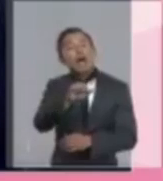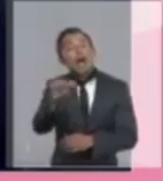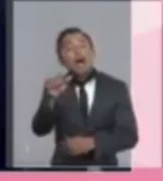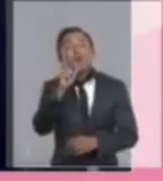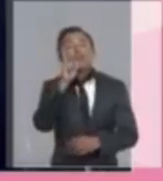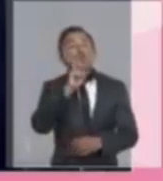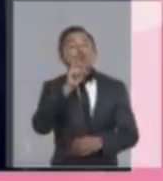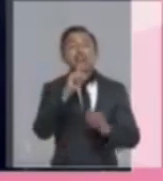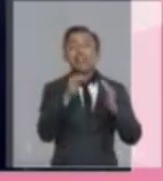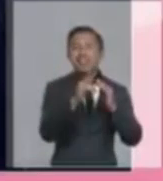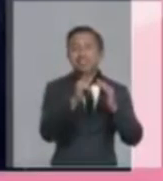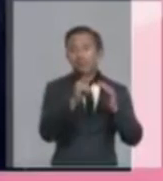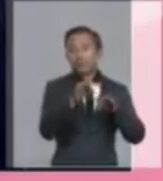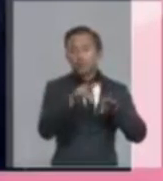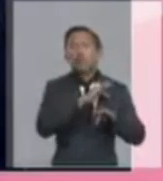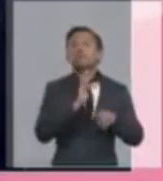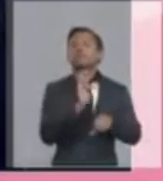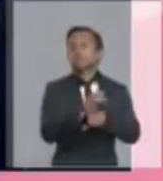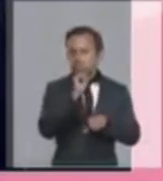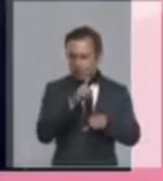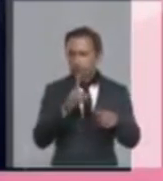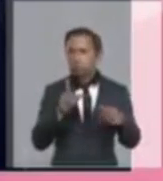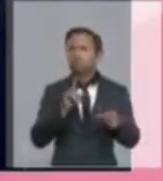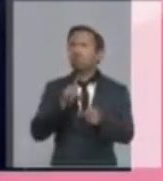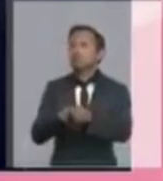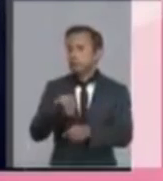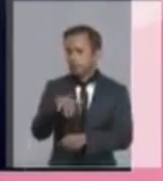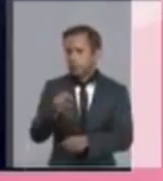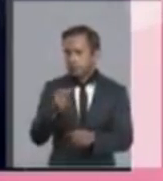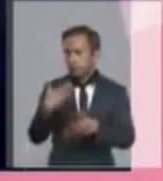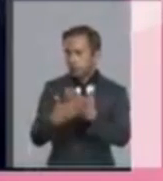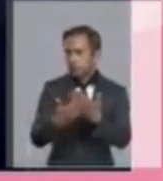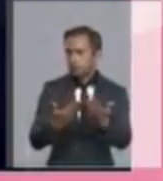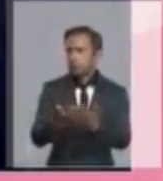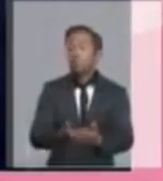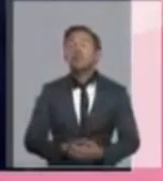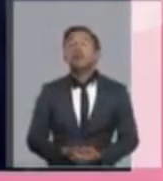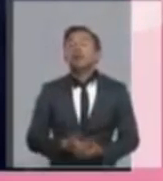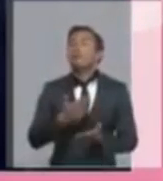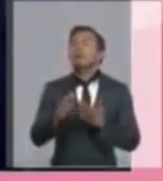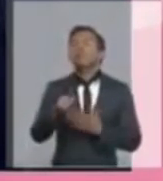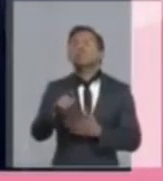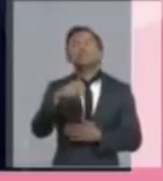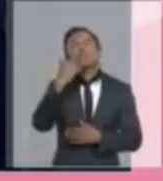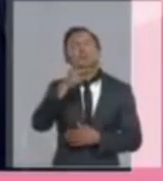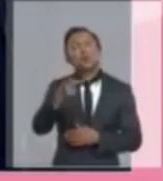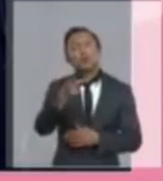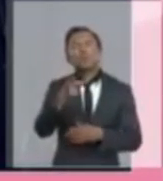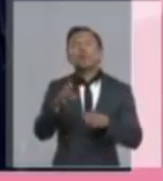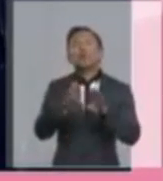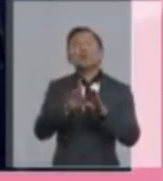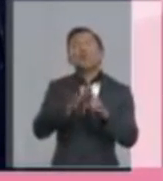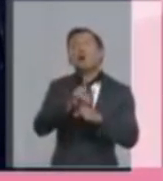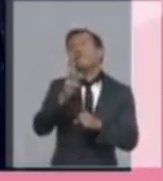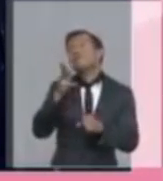Déjeme insistir, candidato, la candidata Margarita Zavala mencionaba un observatorio ciudadano, una fiscalización ciudadana, un mecanismo y una sanción.